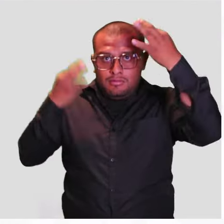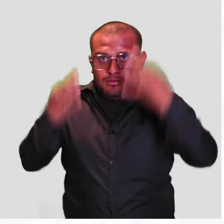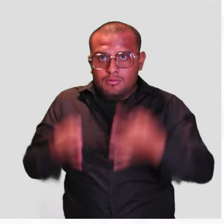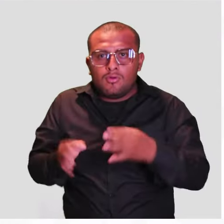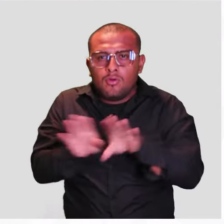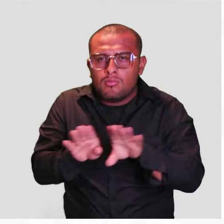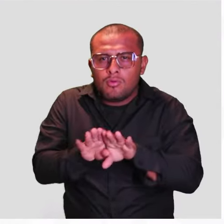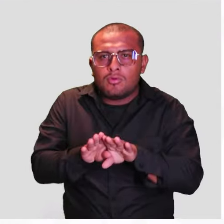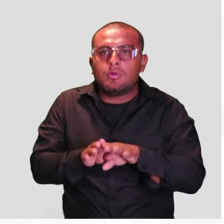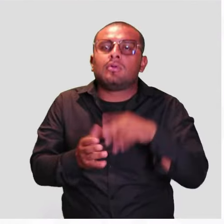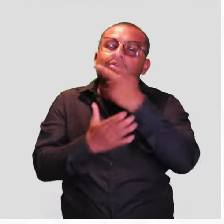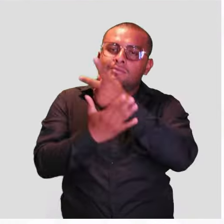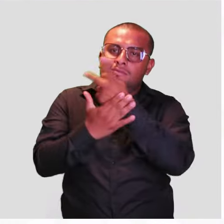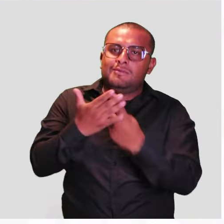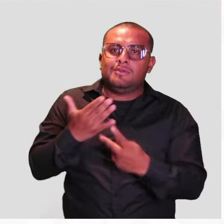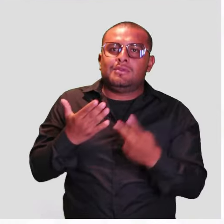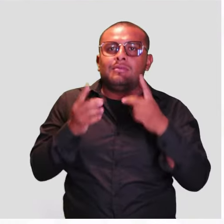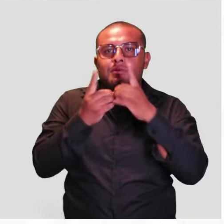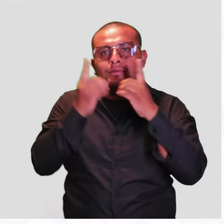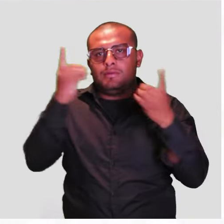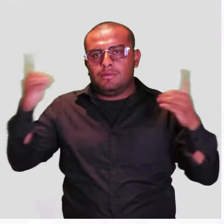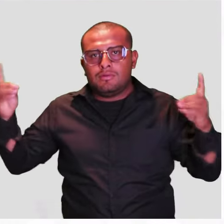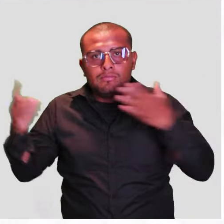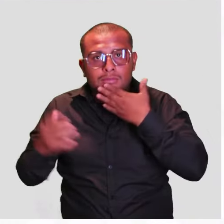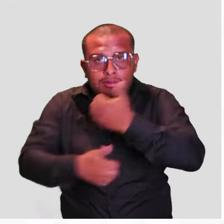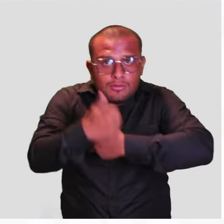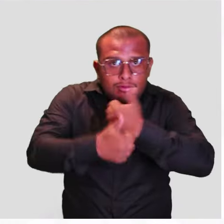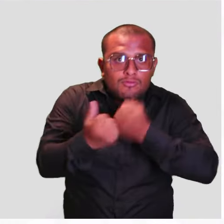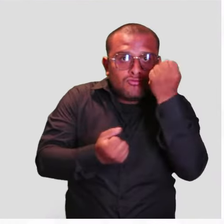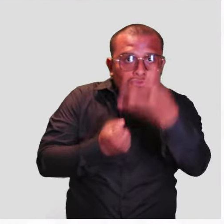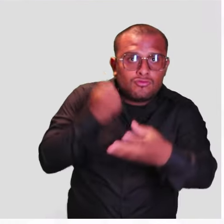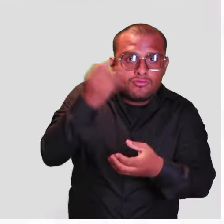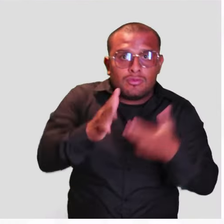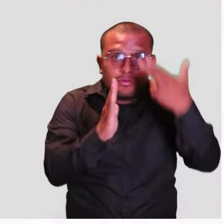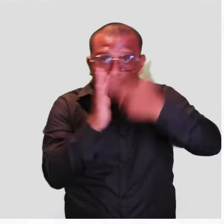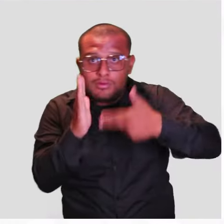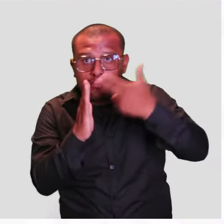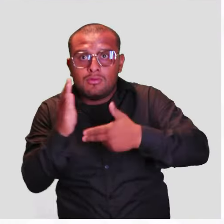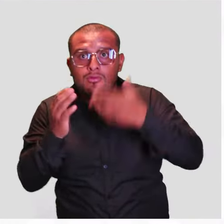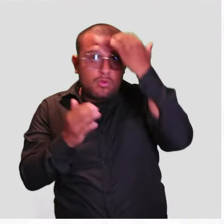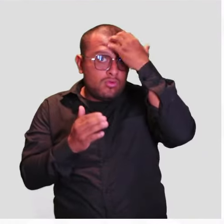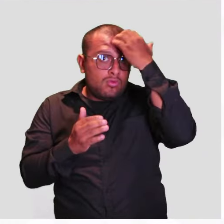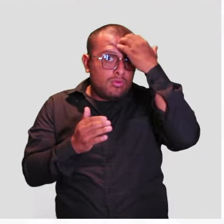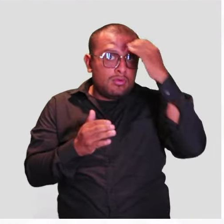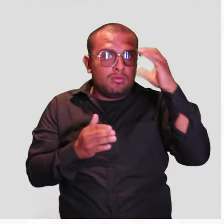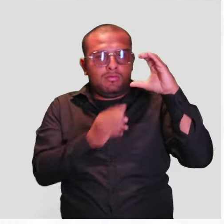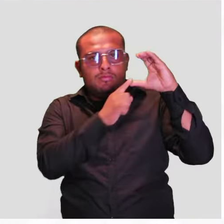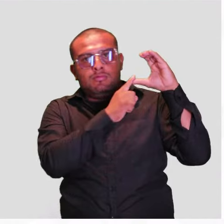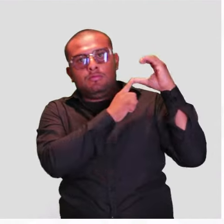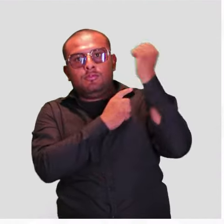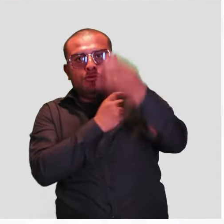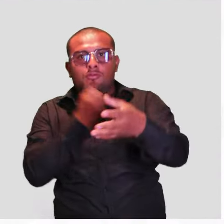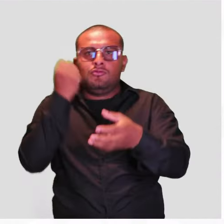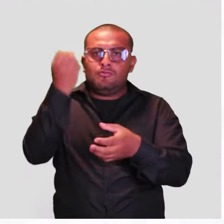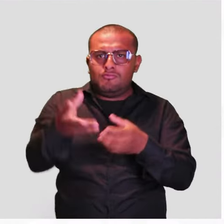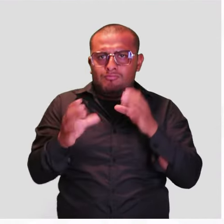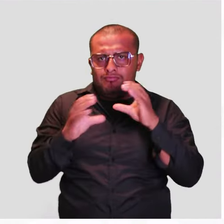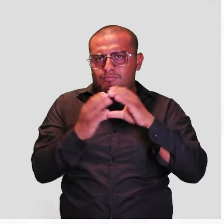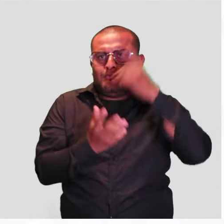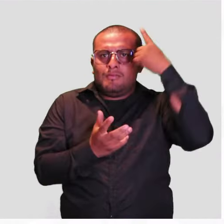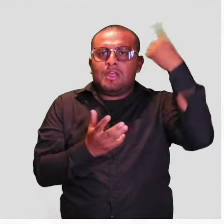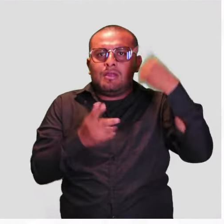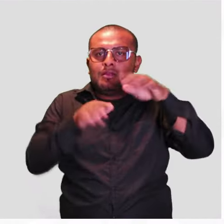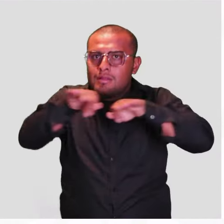de desarrollo de competencias que les brinda mayores herramientas y conocimientos a nuestras mujeres y permita o abra la puerta a mejores empleos,